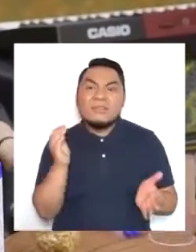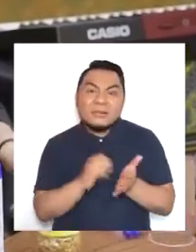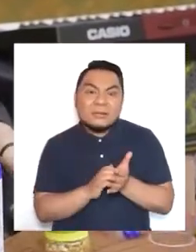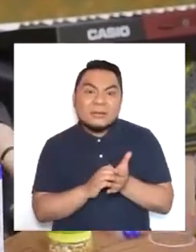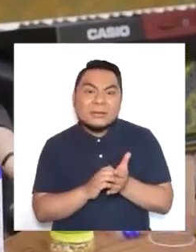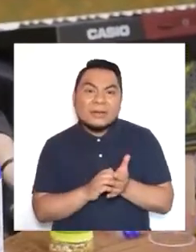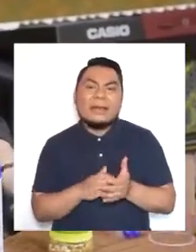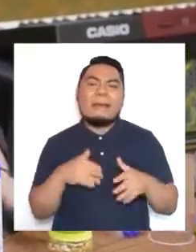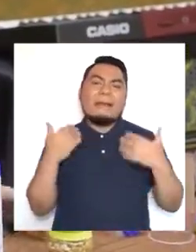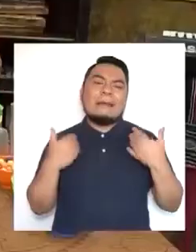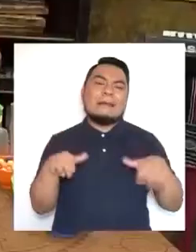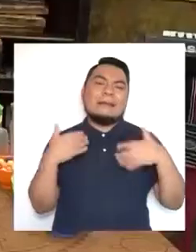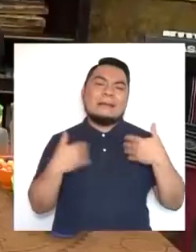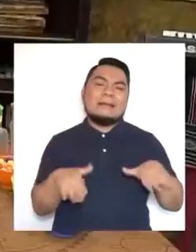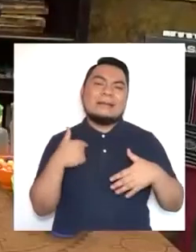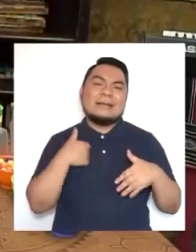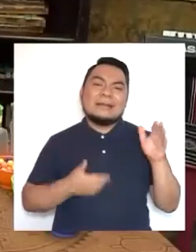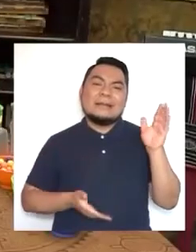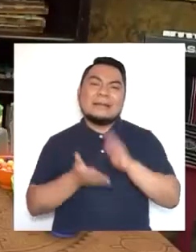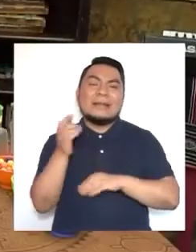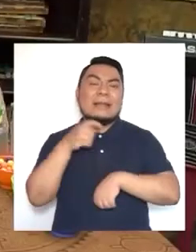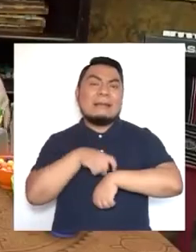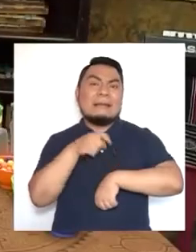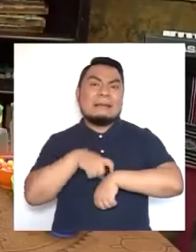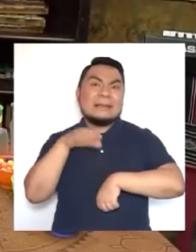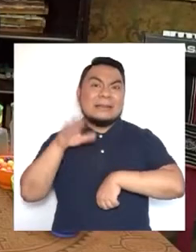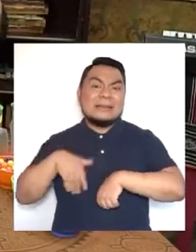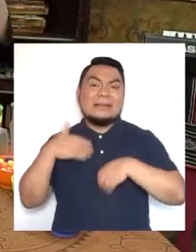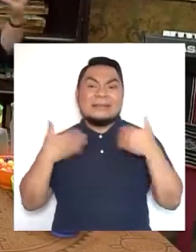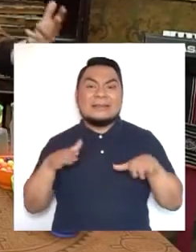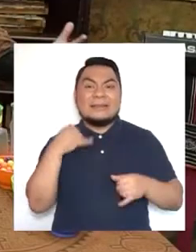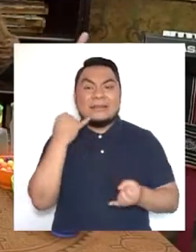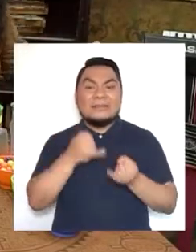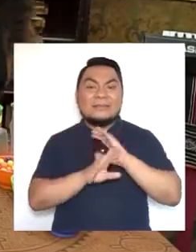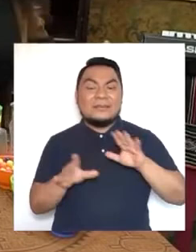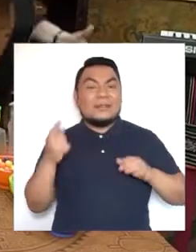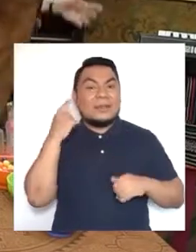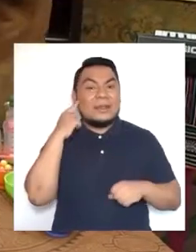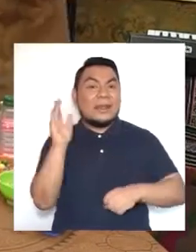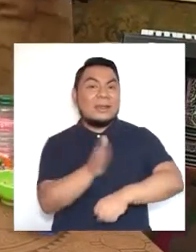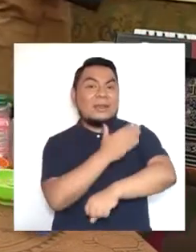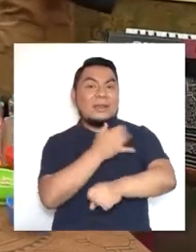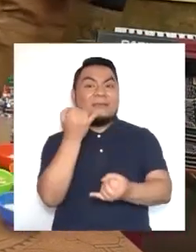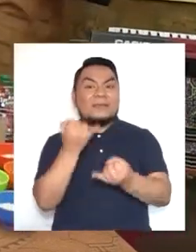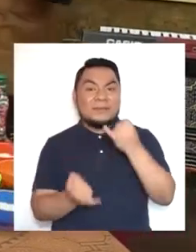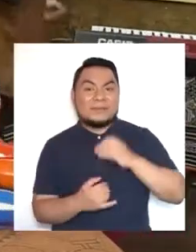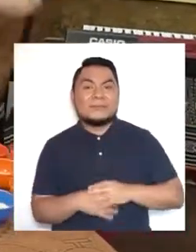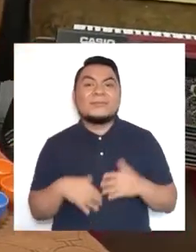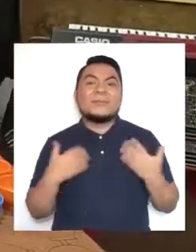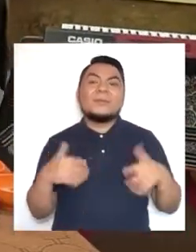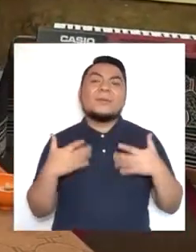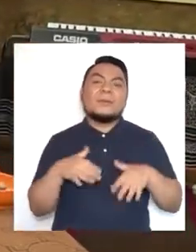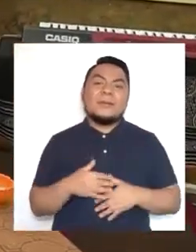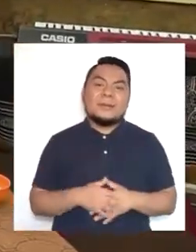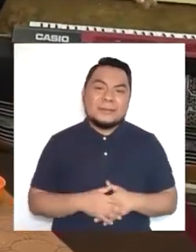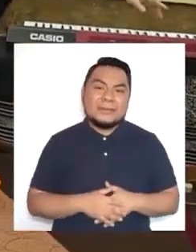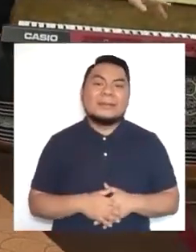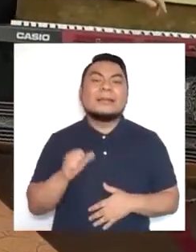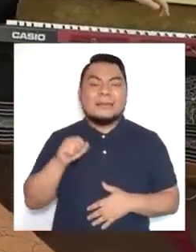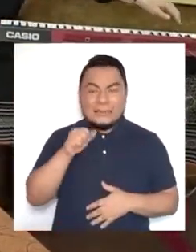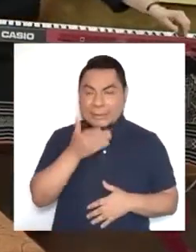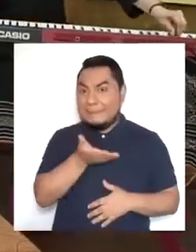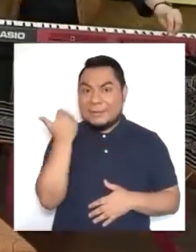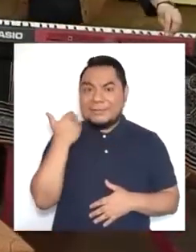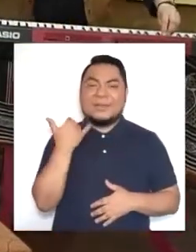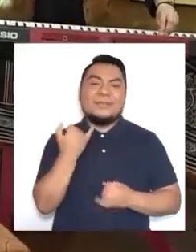vez? ¡Ay, ay, ay! Es que me tengo que apurar porque ya es otra vez la canción del final. ¡Caramba!